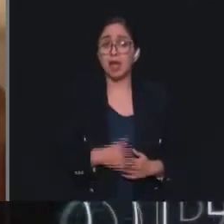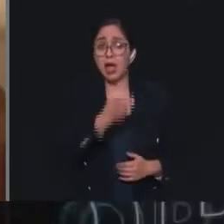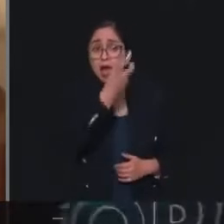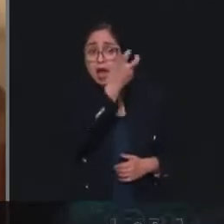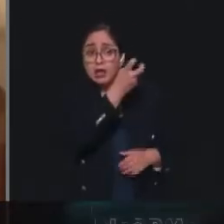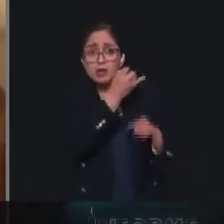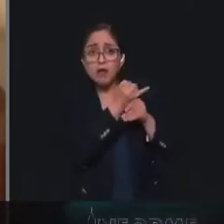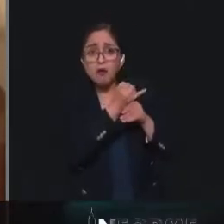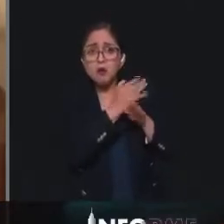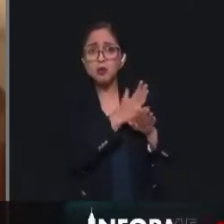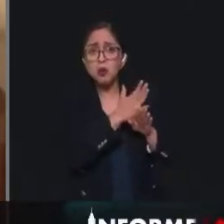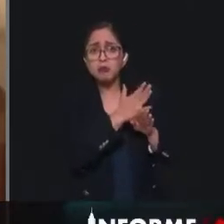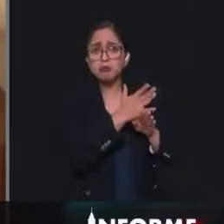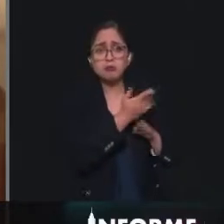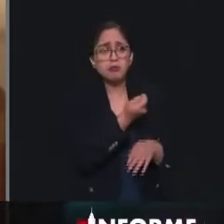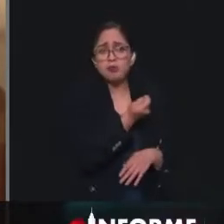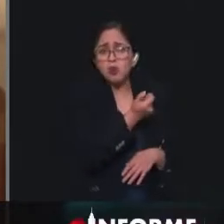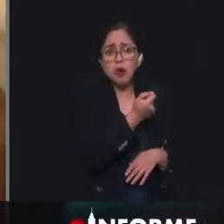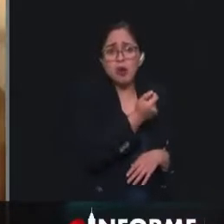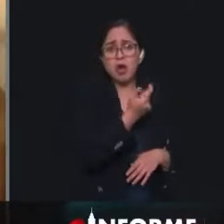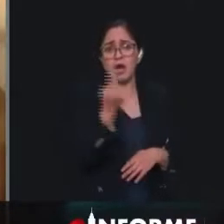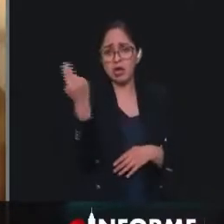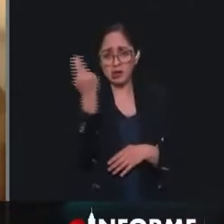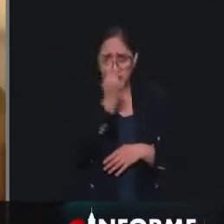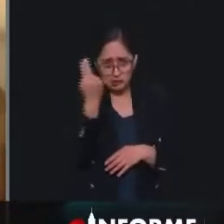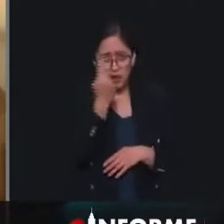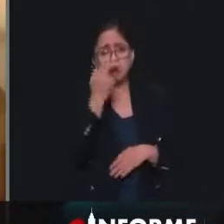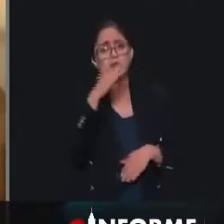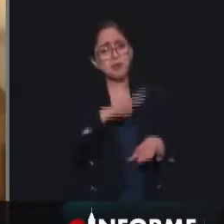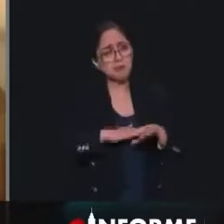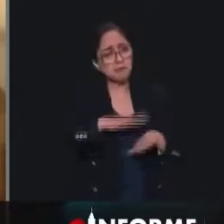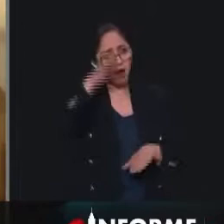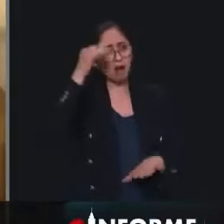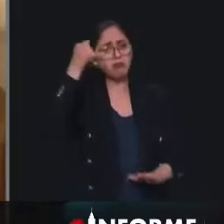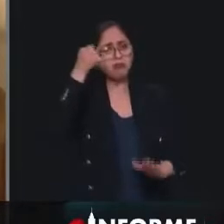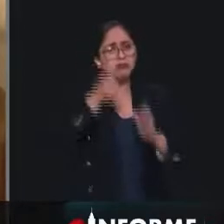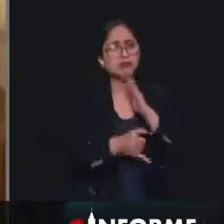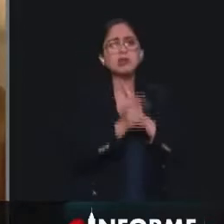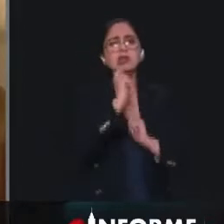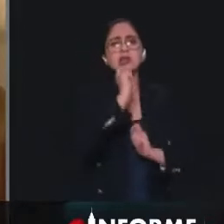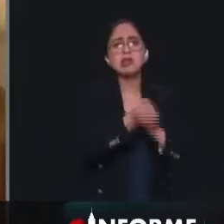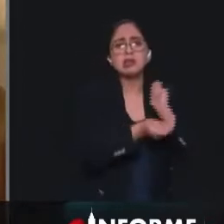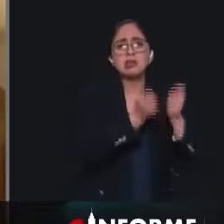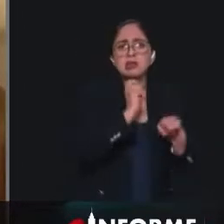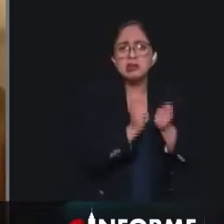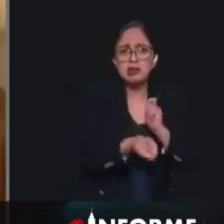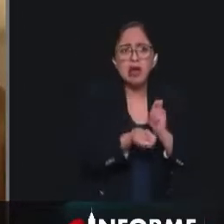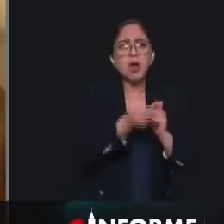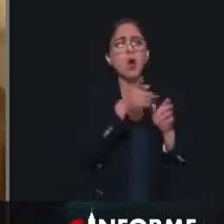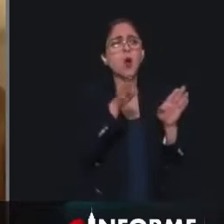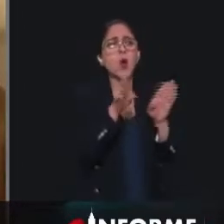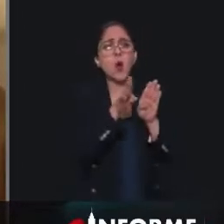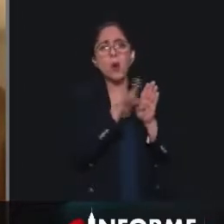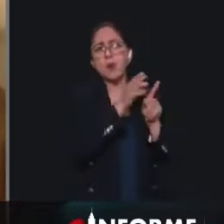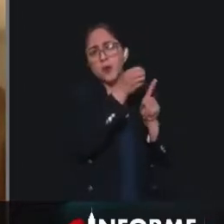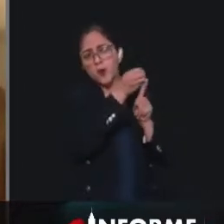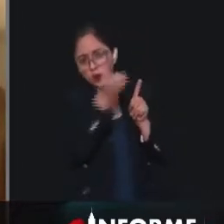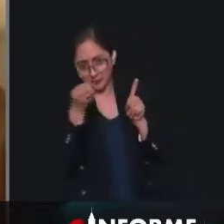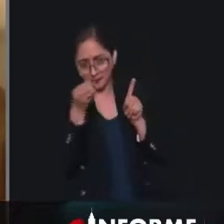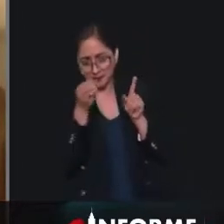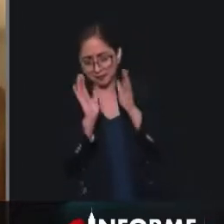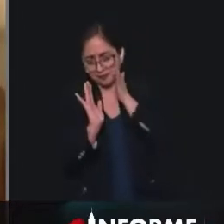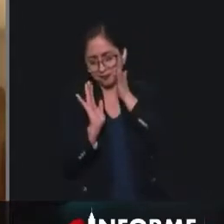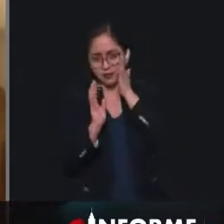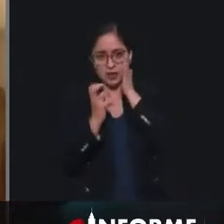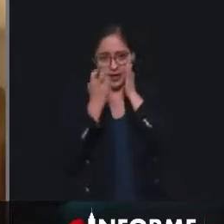creo que deberíamos saber más, y deberíamos saber más cómo va a funcionar y etcétera, ¿no? ¿Qué es lo que se está planeando ahí? Esos son nada más 2